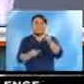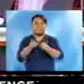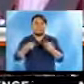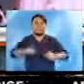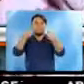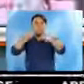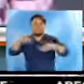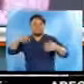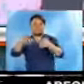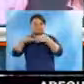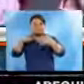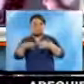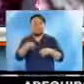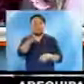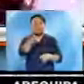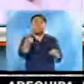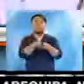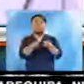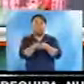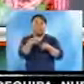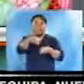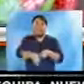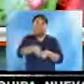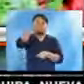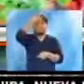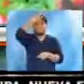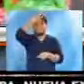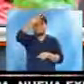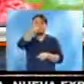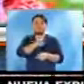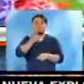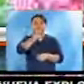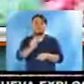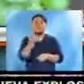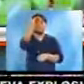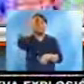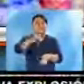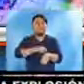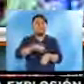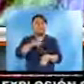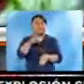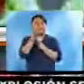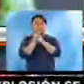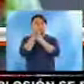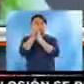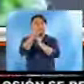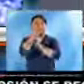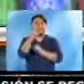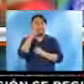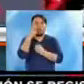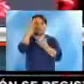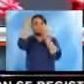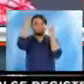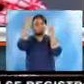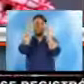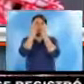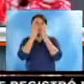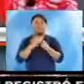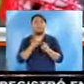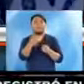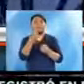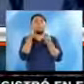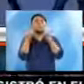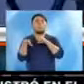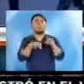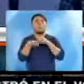usó por primera vez en el Perú en el comercial de Pedrito. Pero, ¿cómo logran que estos personajes se vean tan reales